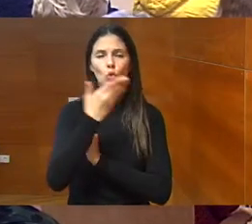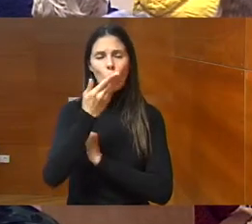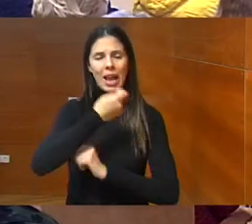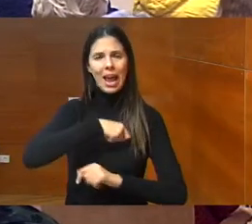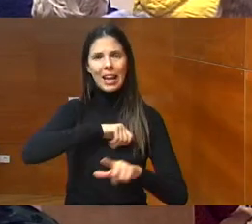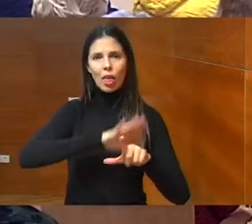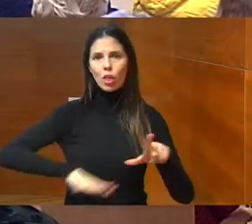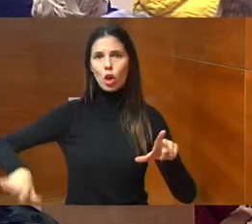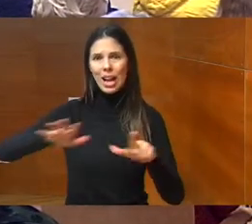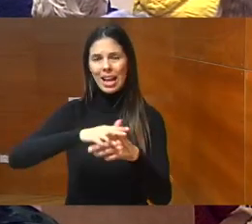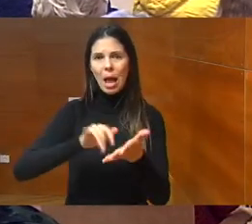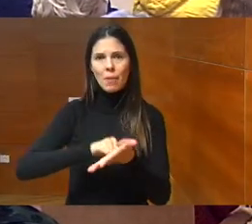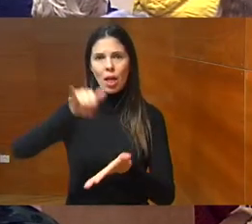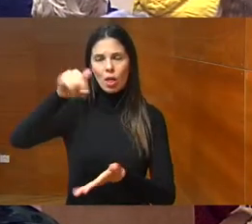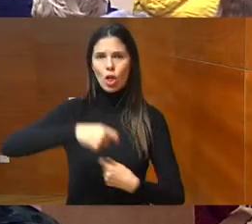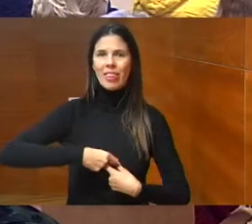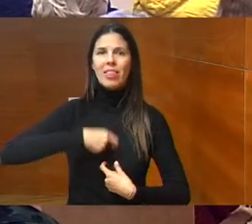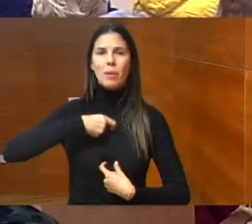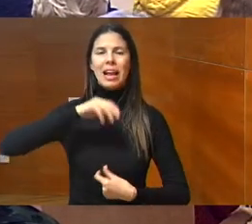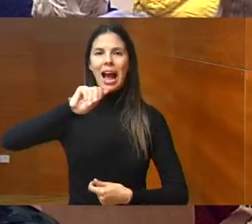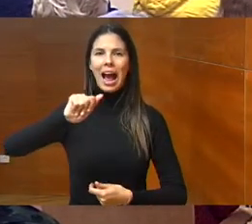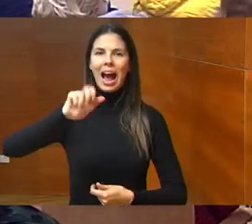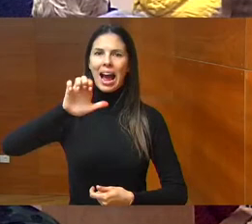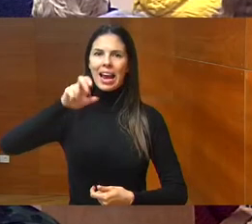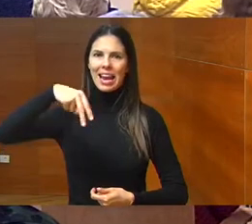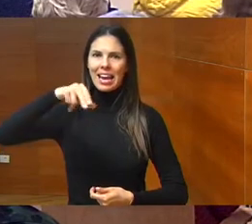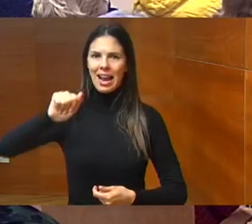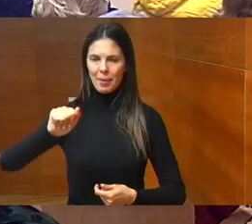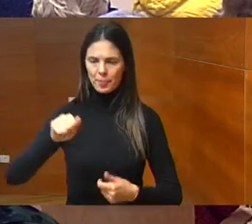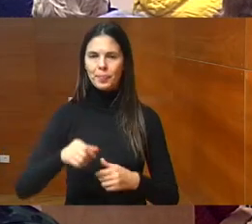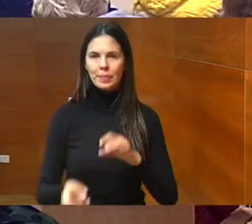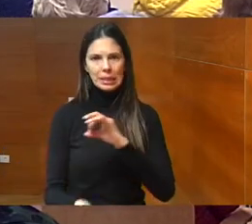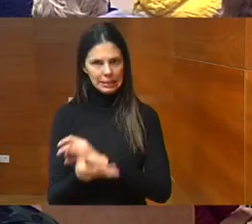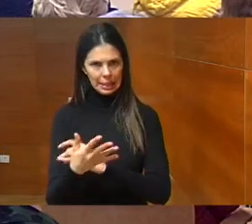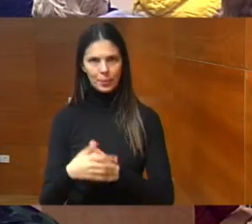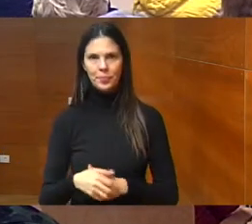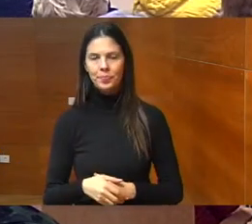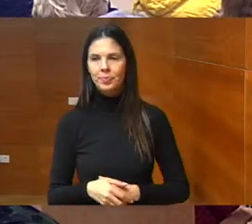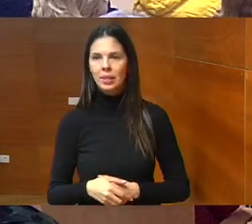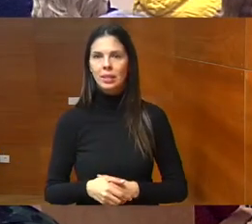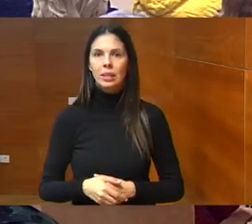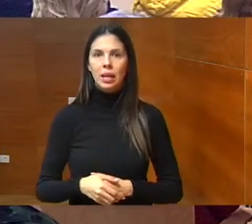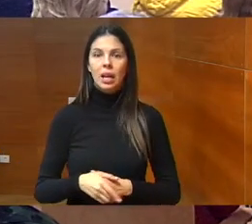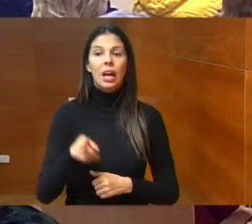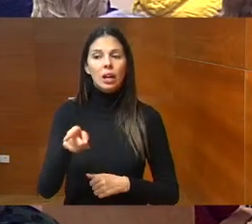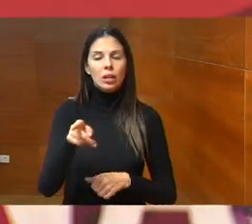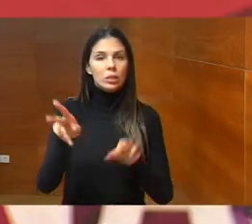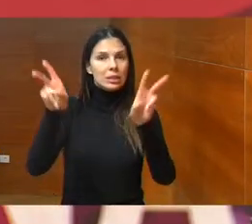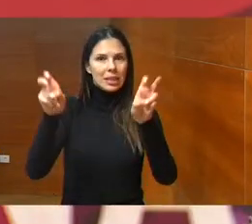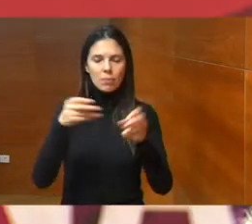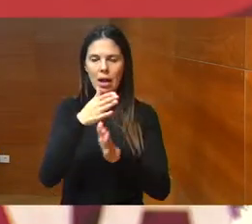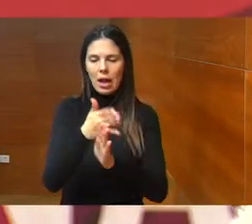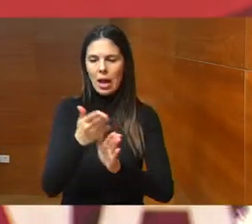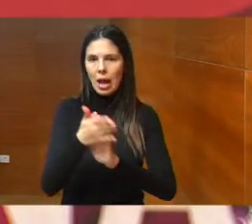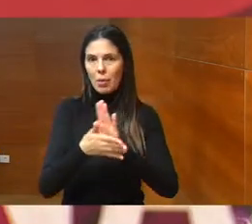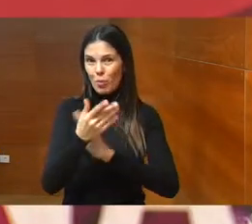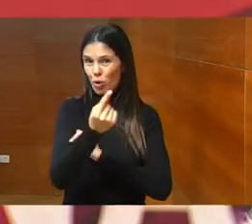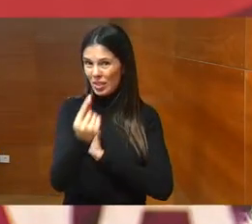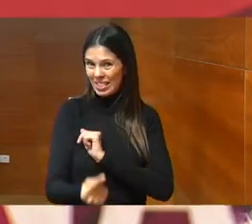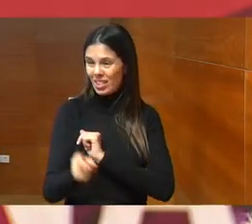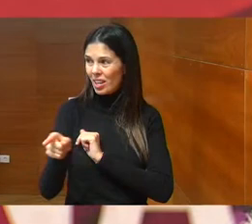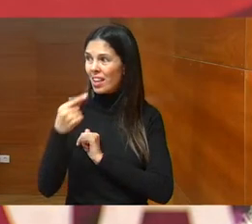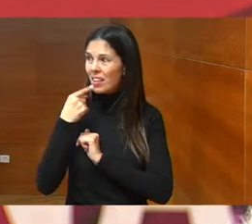aena dentro de esto decir que fabando diseñadores menciona únicamente